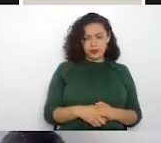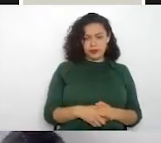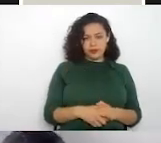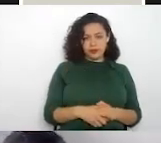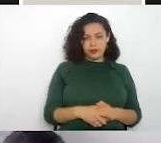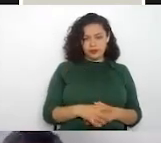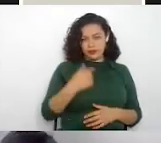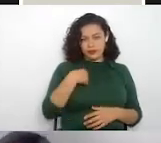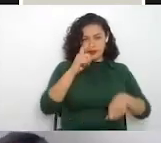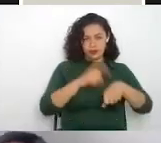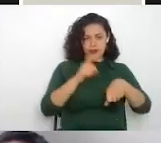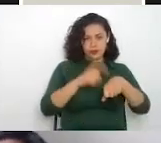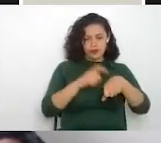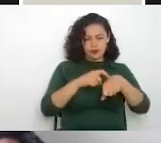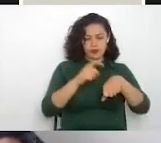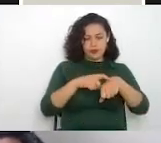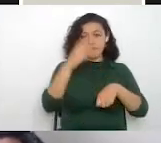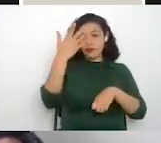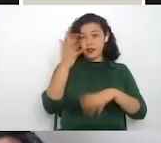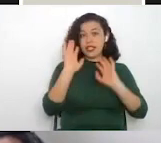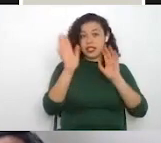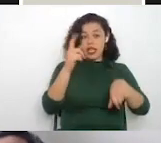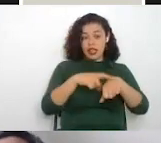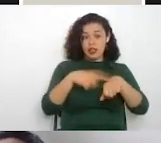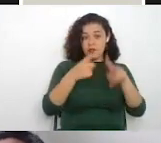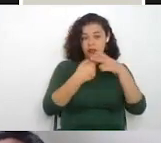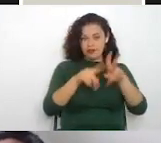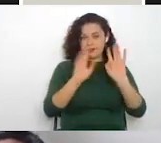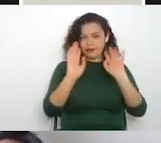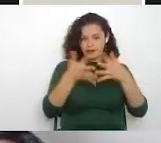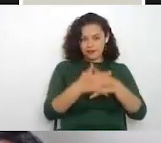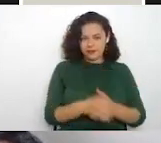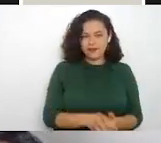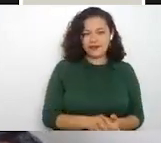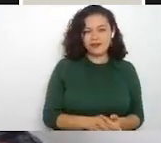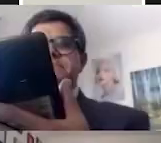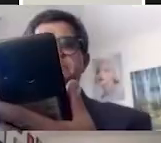Voy a poner, ahora sí ya está el temporizador.